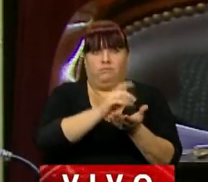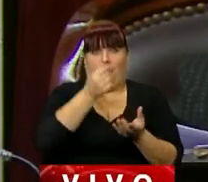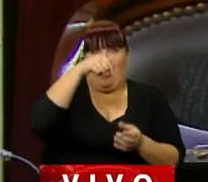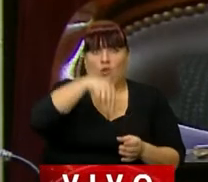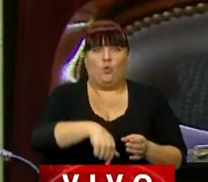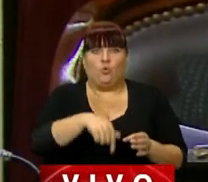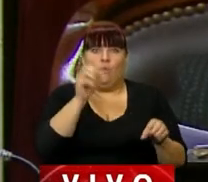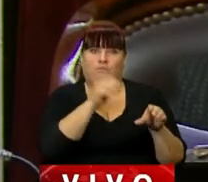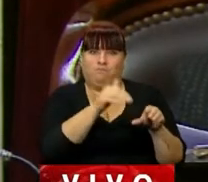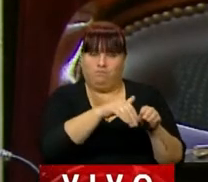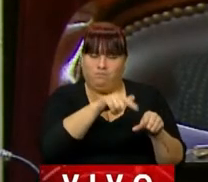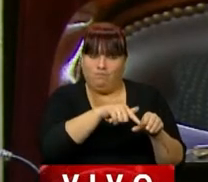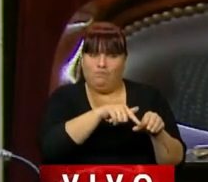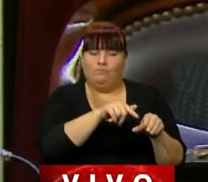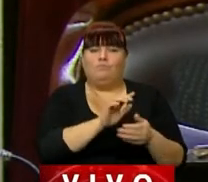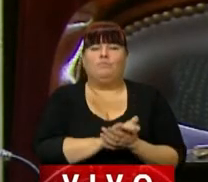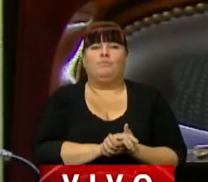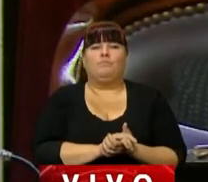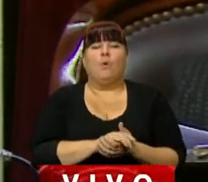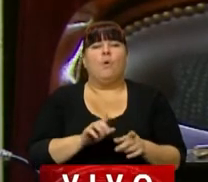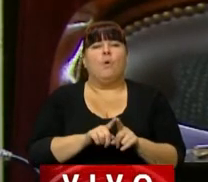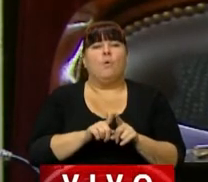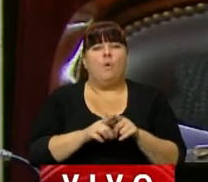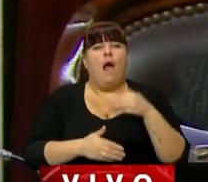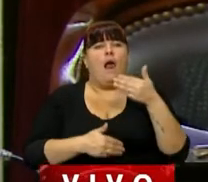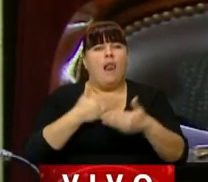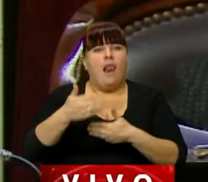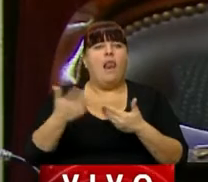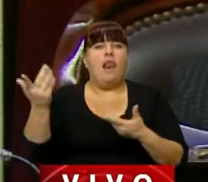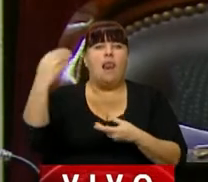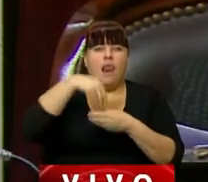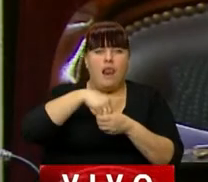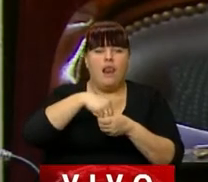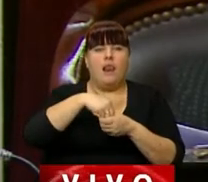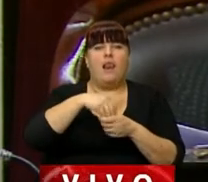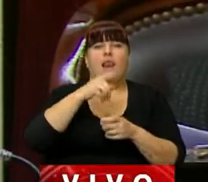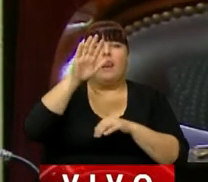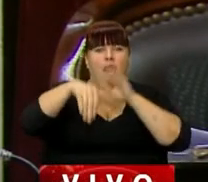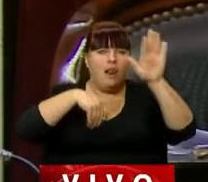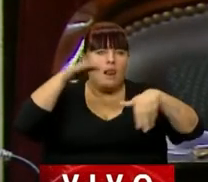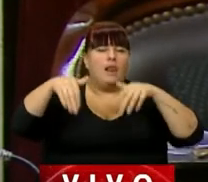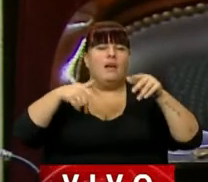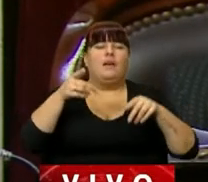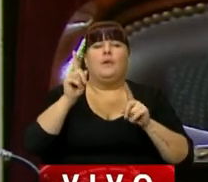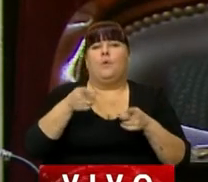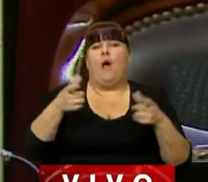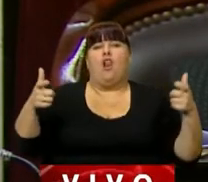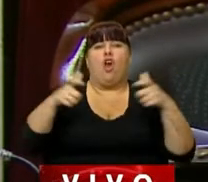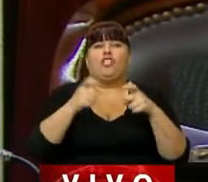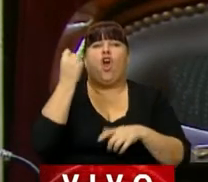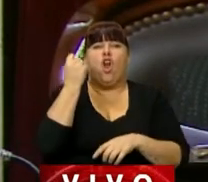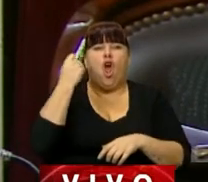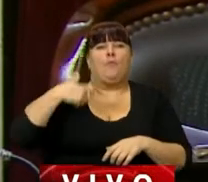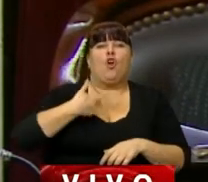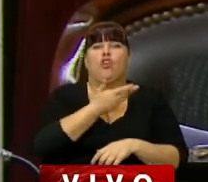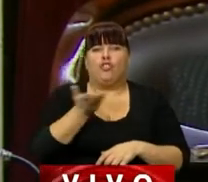austral hizo un proceso participativo, convocando inclusive a un Consejo